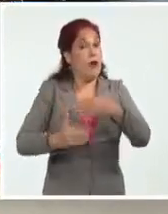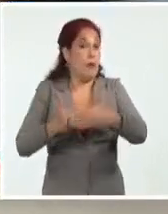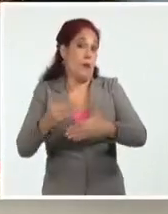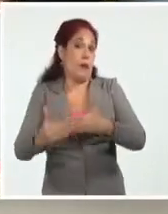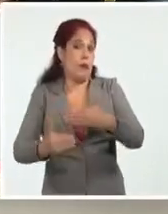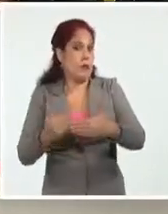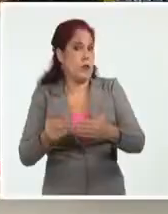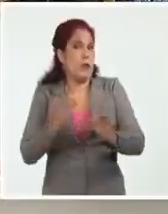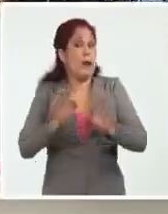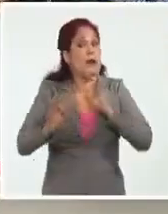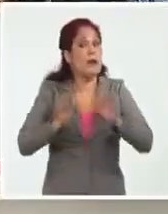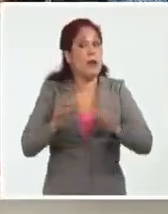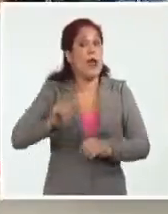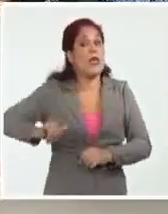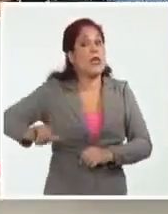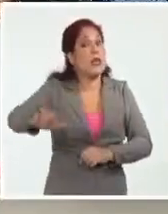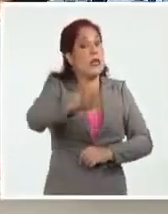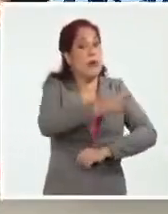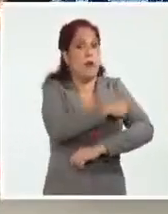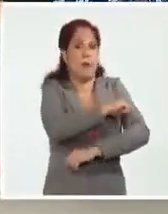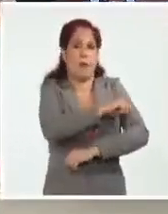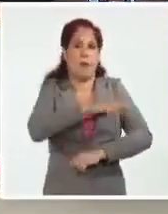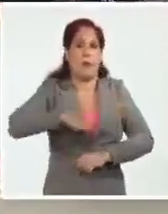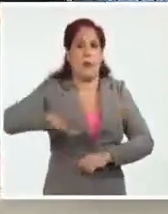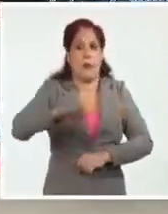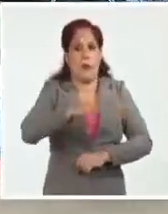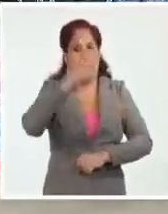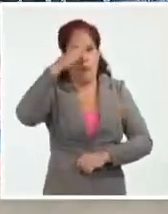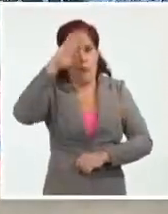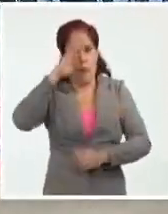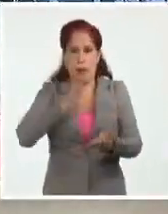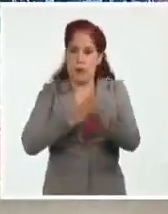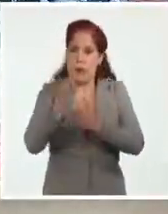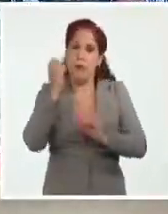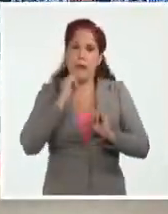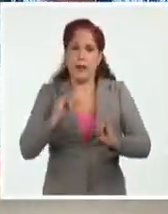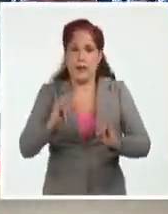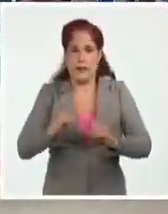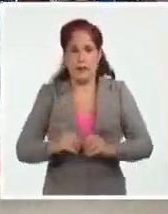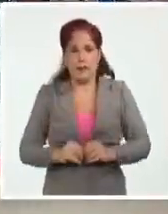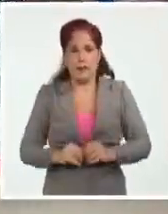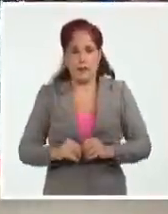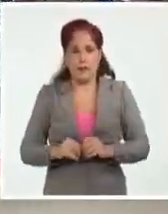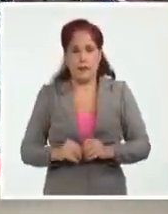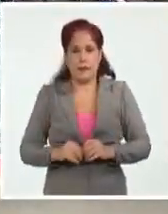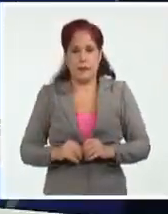asegurar la mayor equidad posible en esta entrega. Nosotros seguimos con más en nuestra emisión del mediodía, Diana.